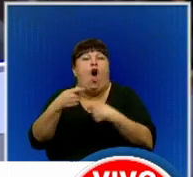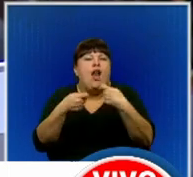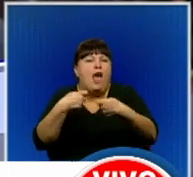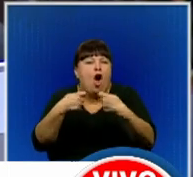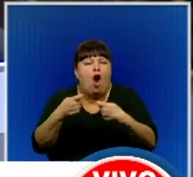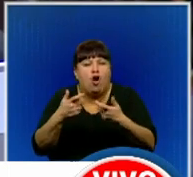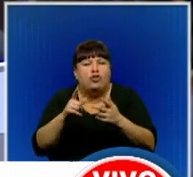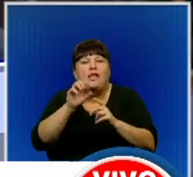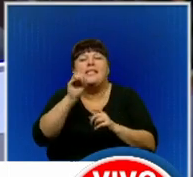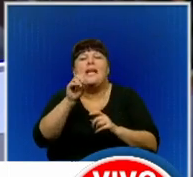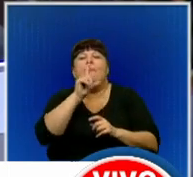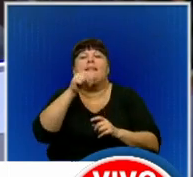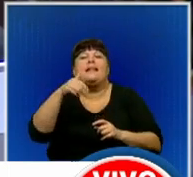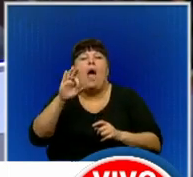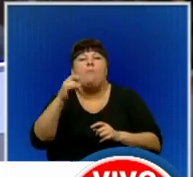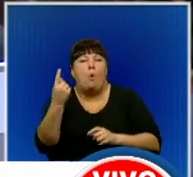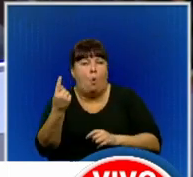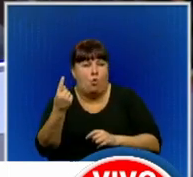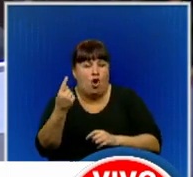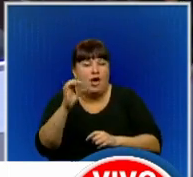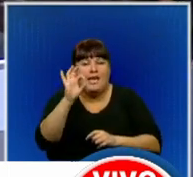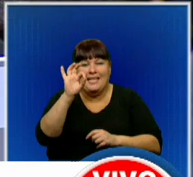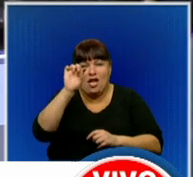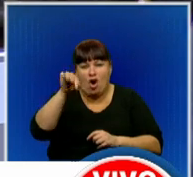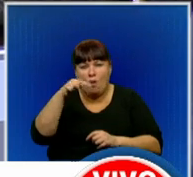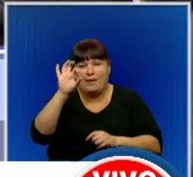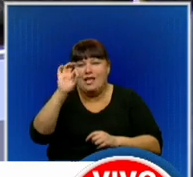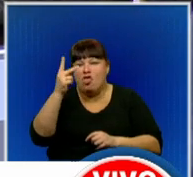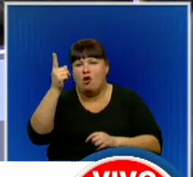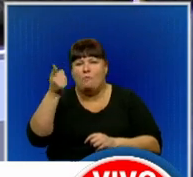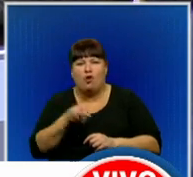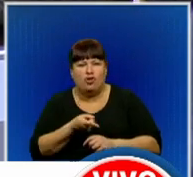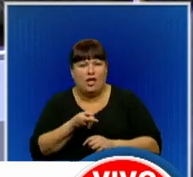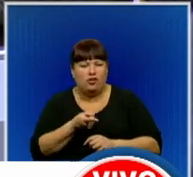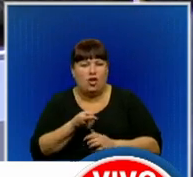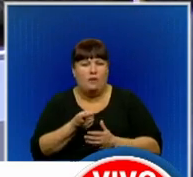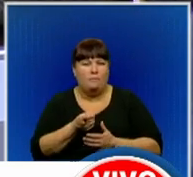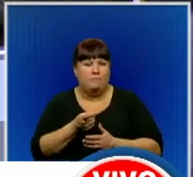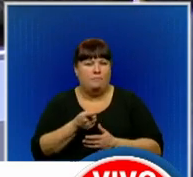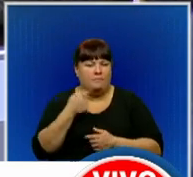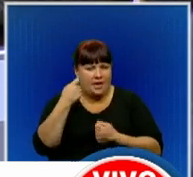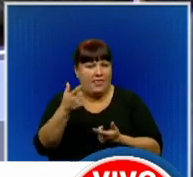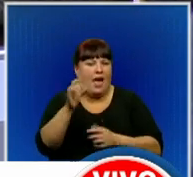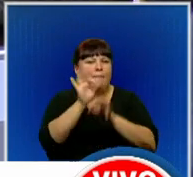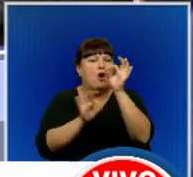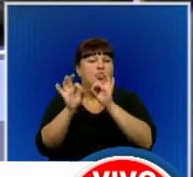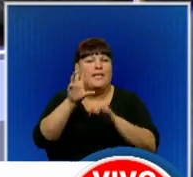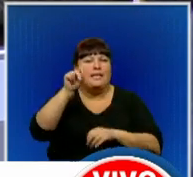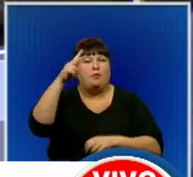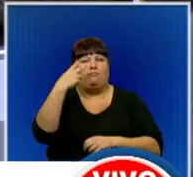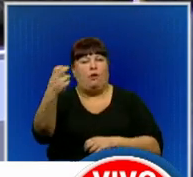de tramo 1 con el 0 02 % acceder a la alícuota del